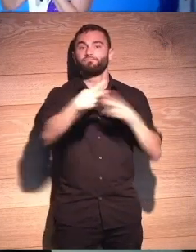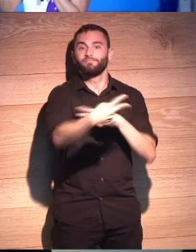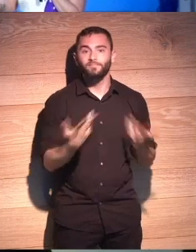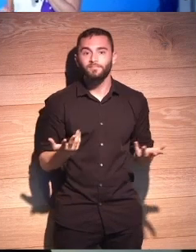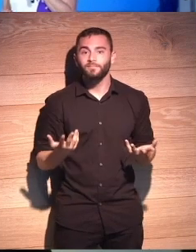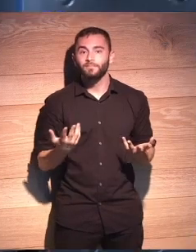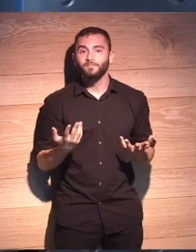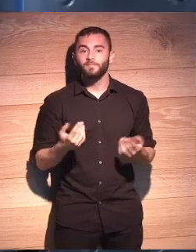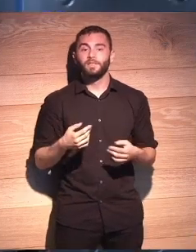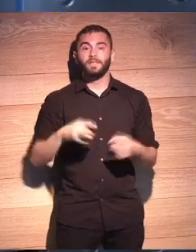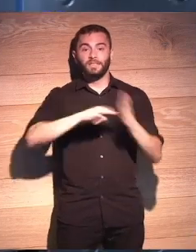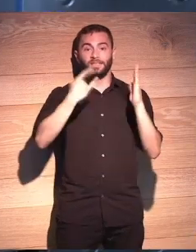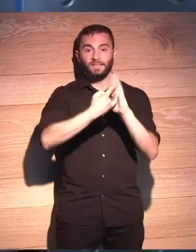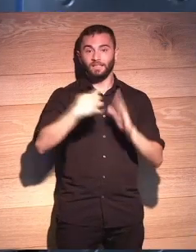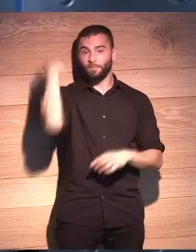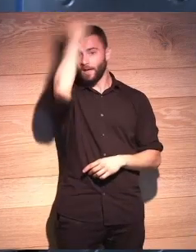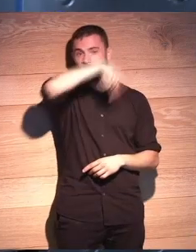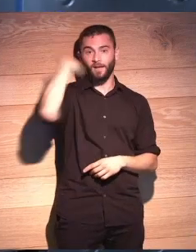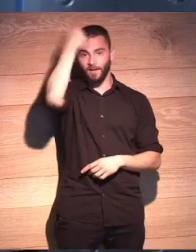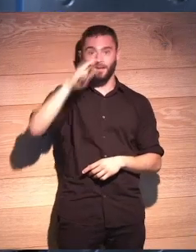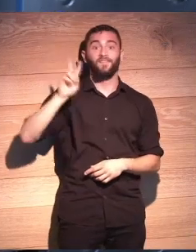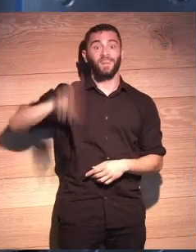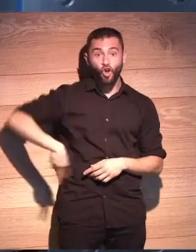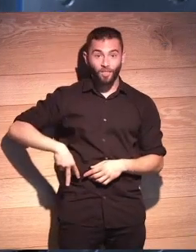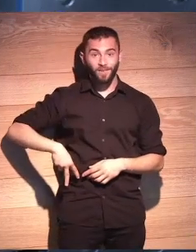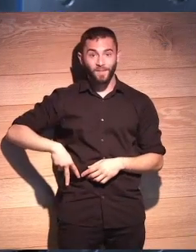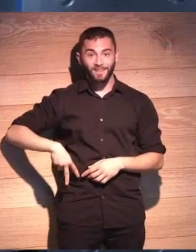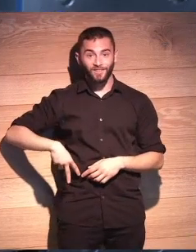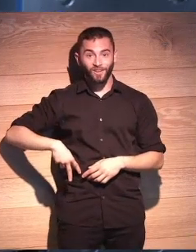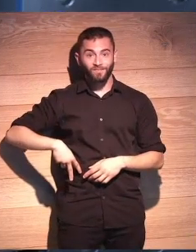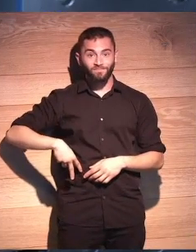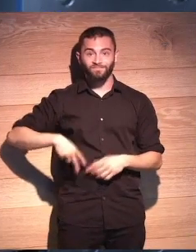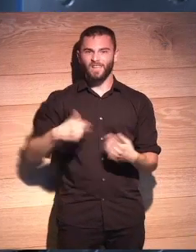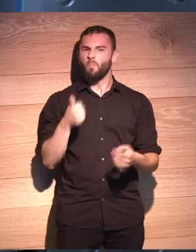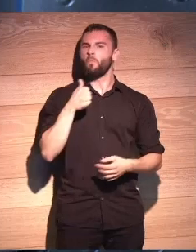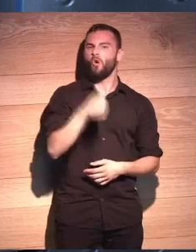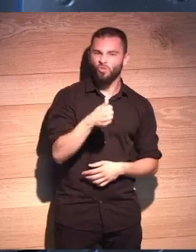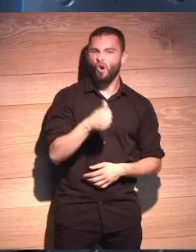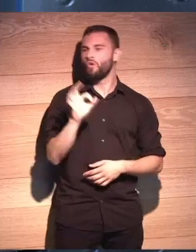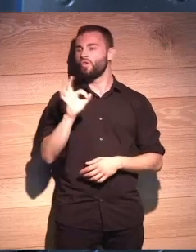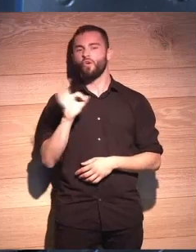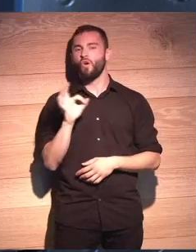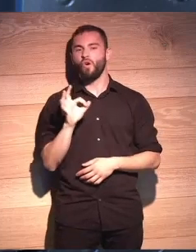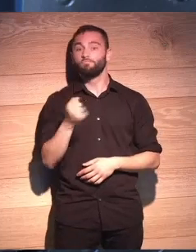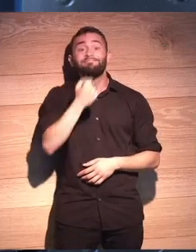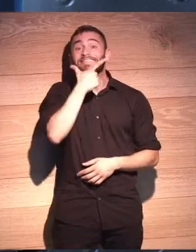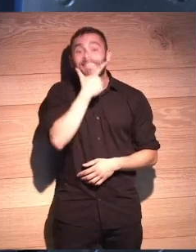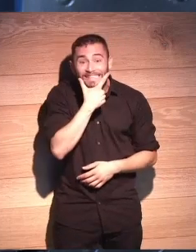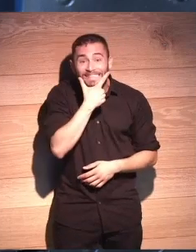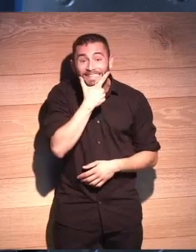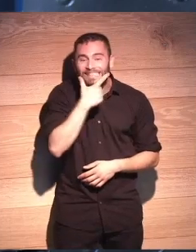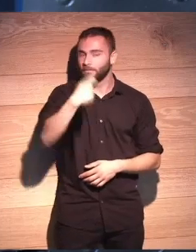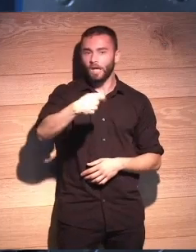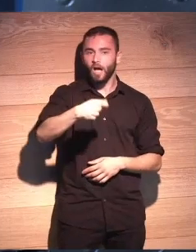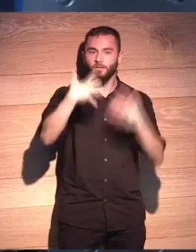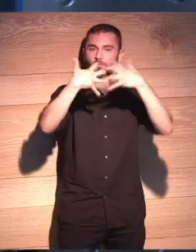sistema de reconocimiento facial que ya lo llevan a, bueno, ya no tienes ni siquiera que dar un botón, ni siquiera que sonríes y